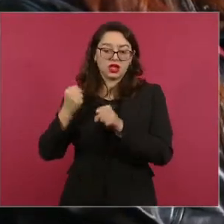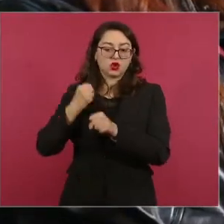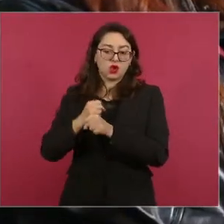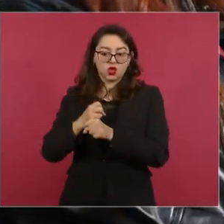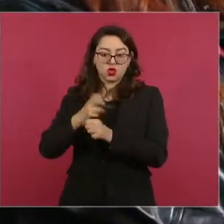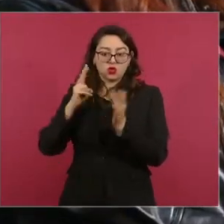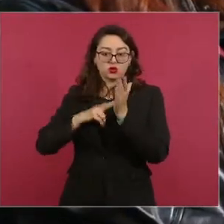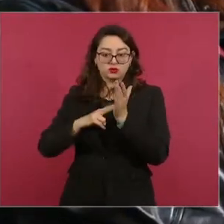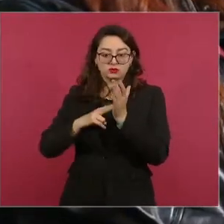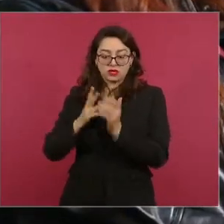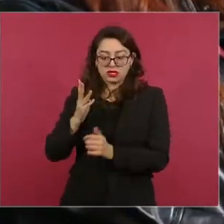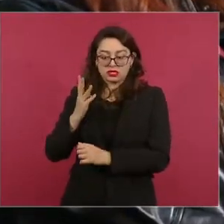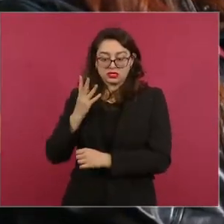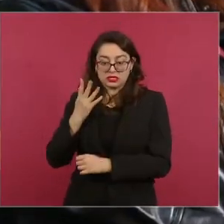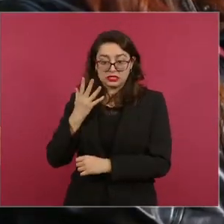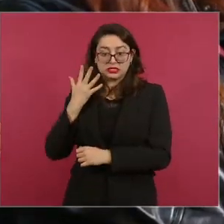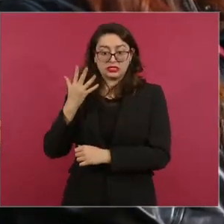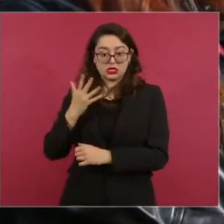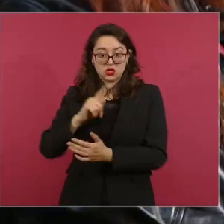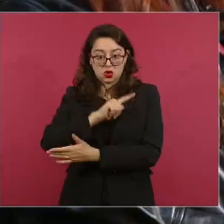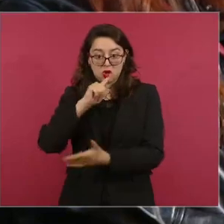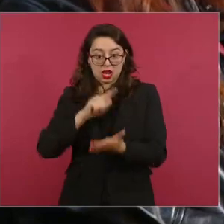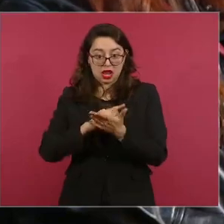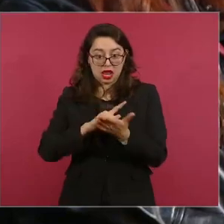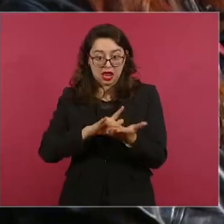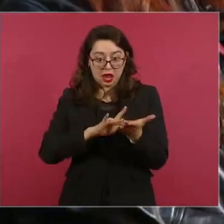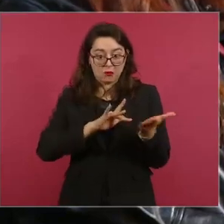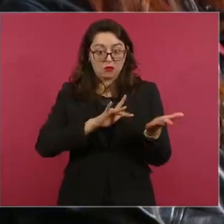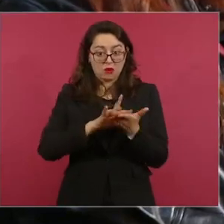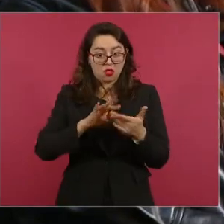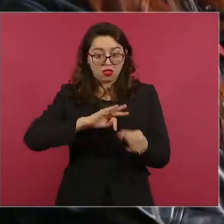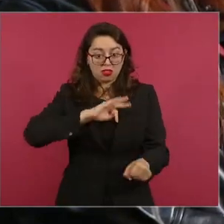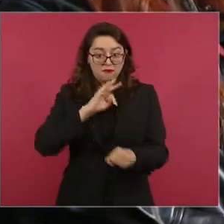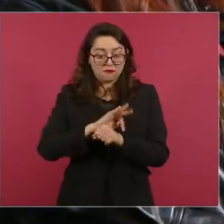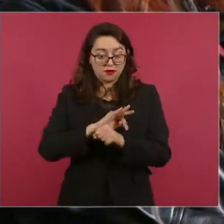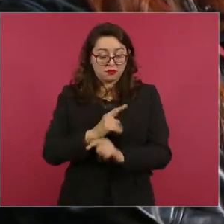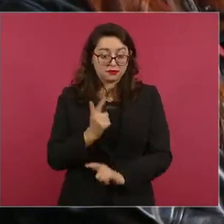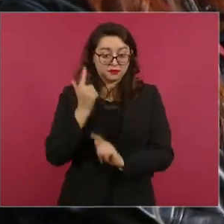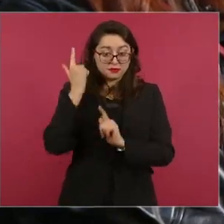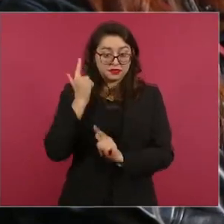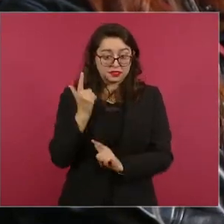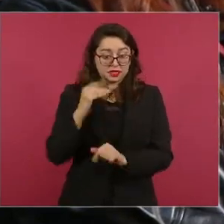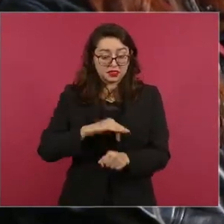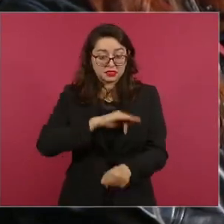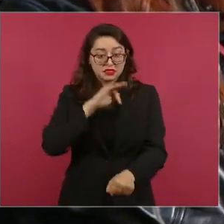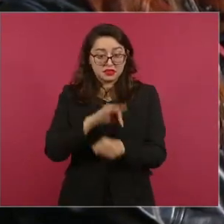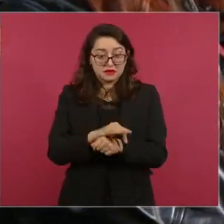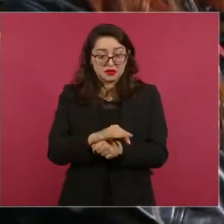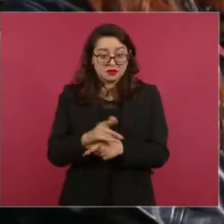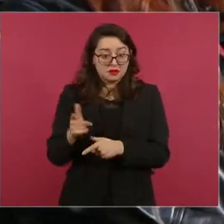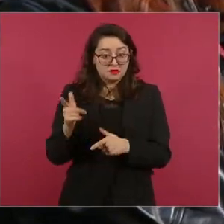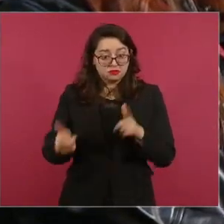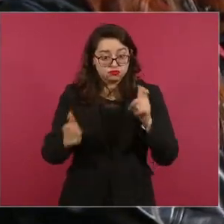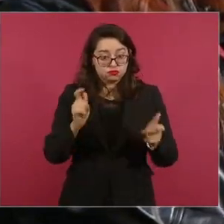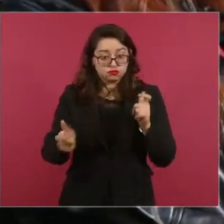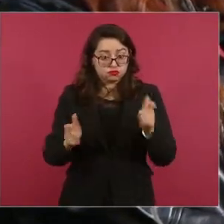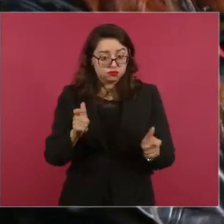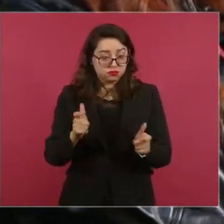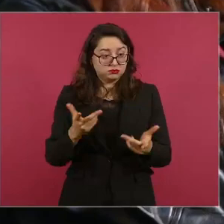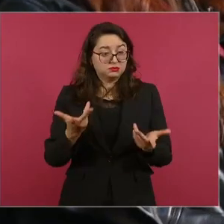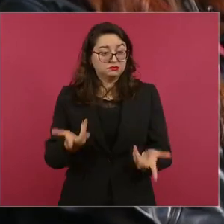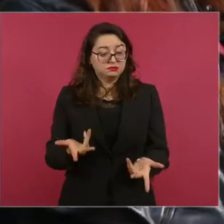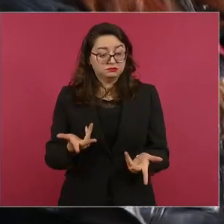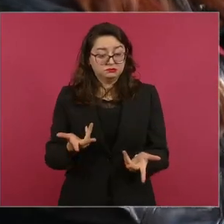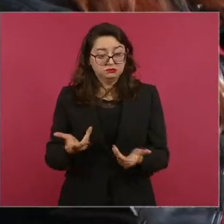51 republicanos, apoyó esta ley. Y más que la postura de los demócratas o republicanos sobre tiroteos allá,